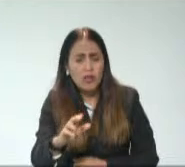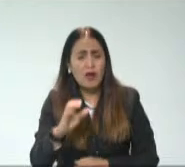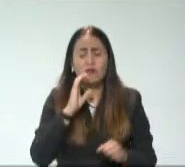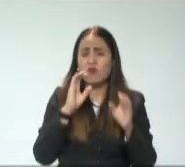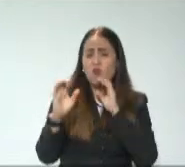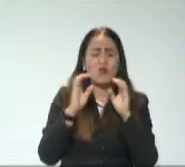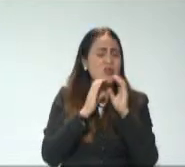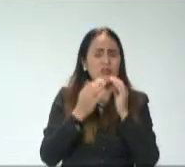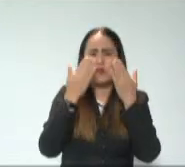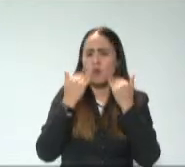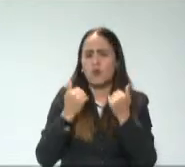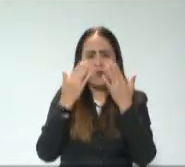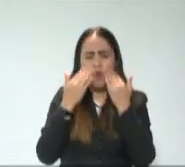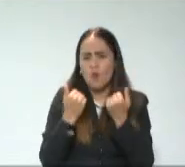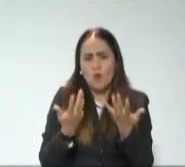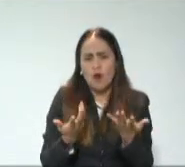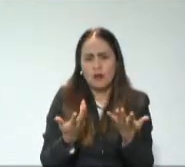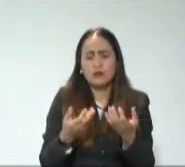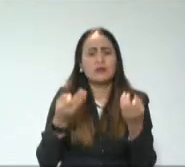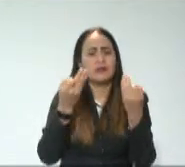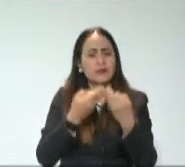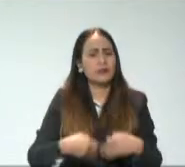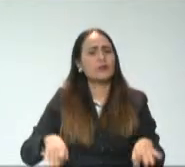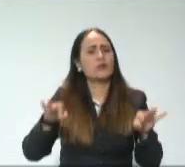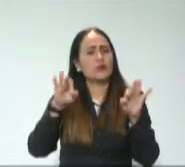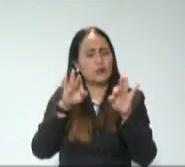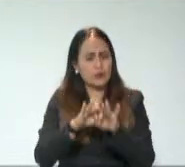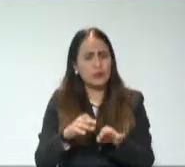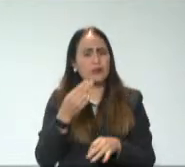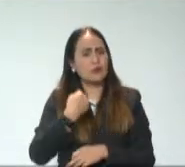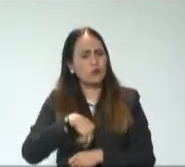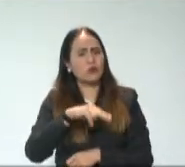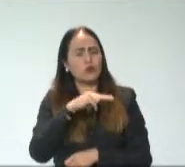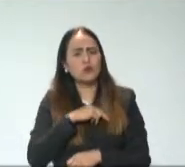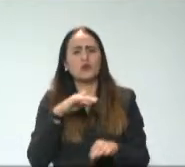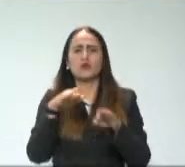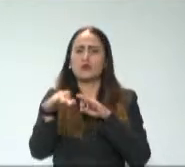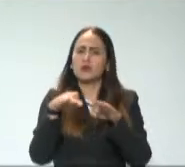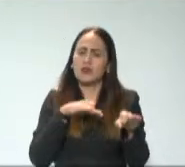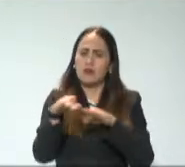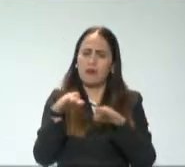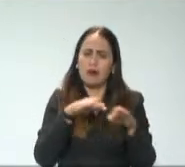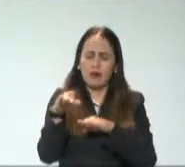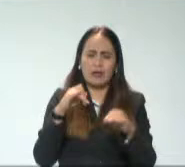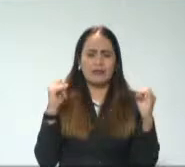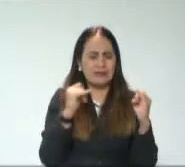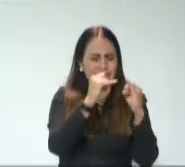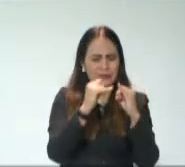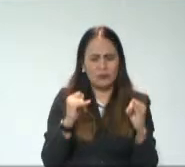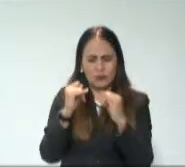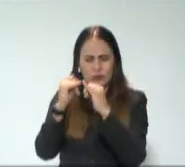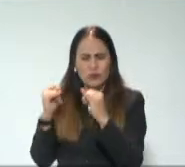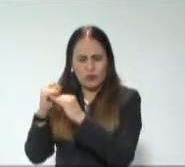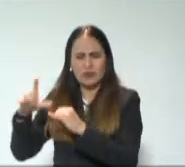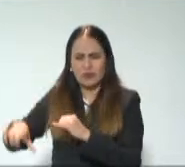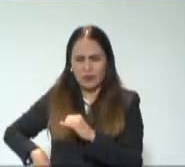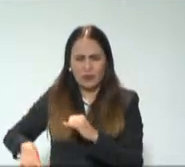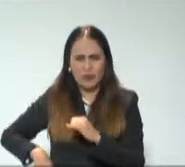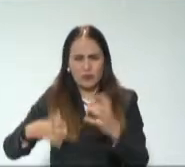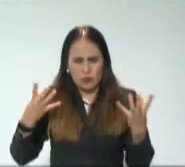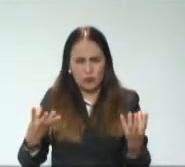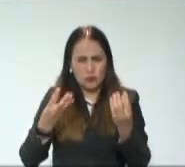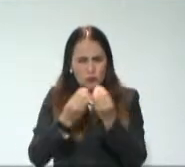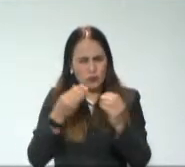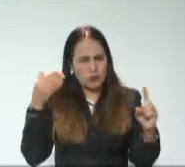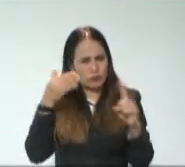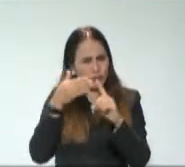entonces creo que es fundamental el que podamos trabajar las instituciones públicas hacia hacia ese punto